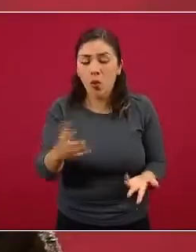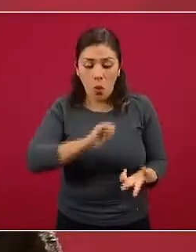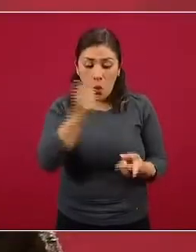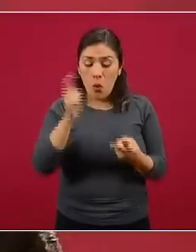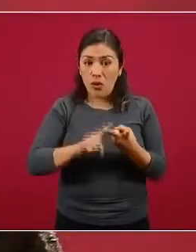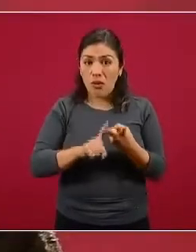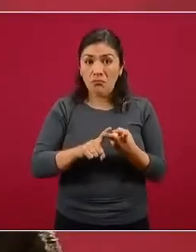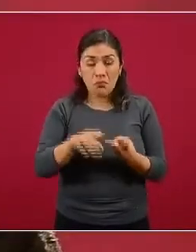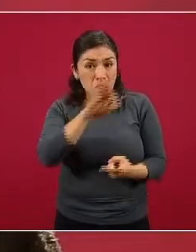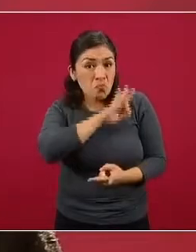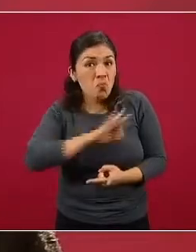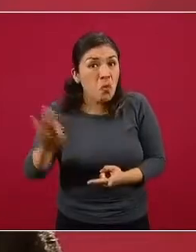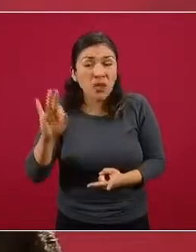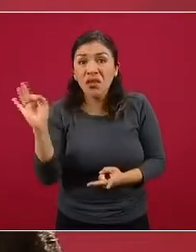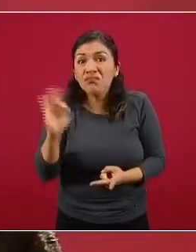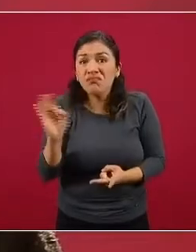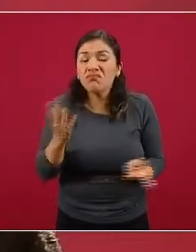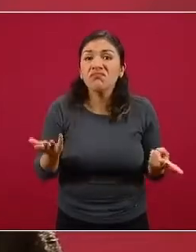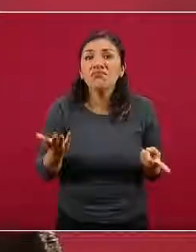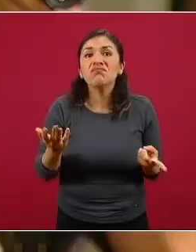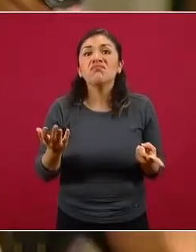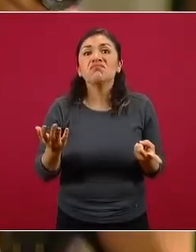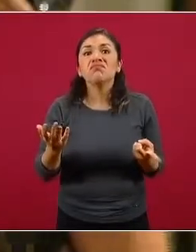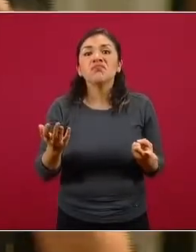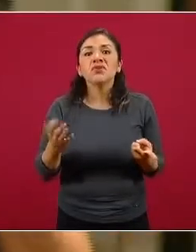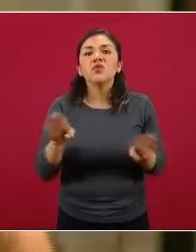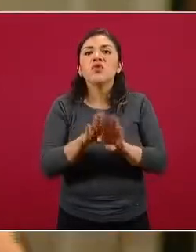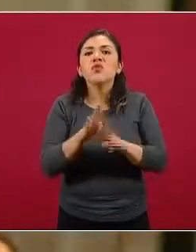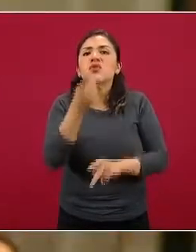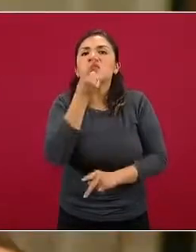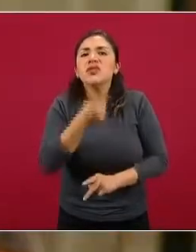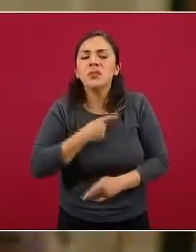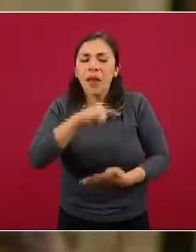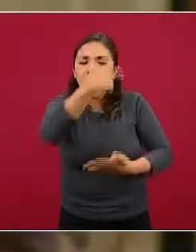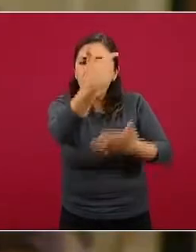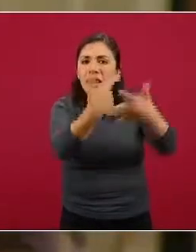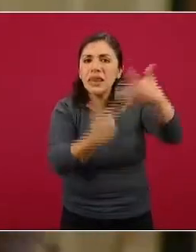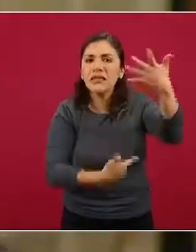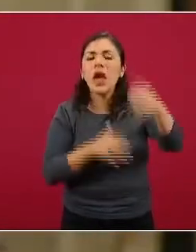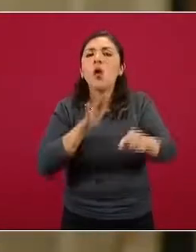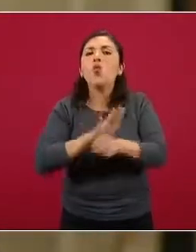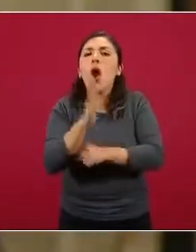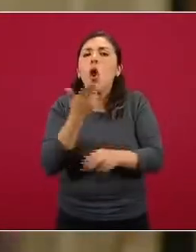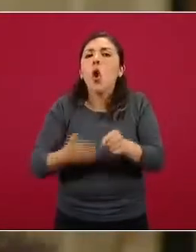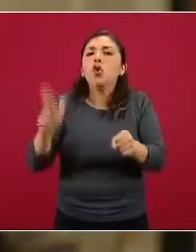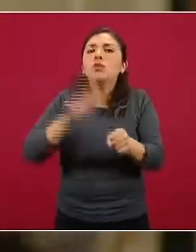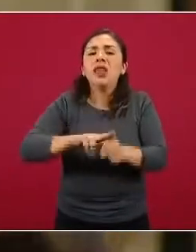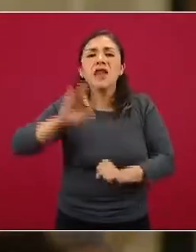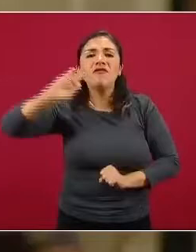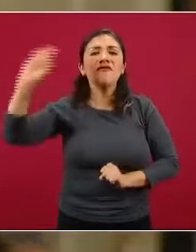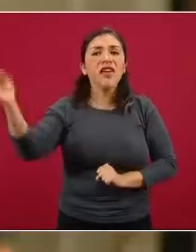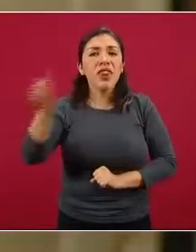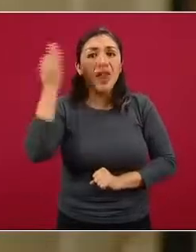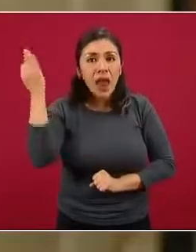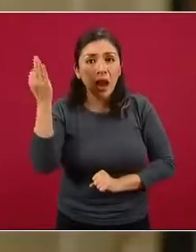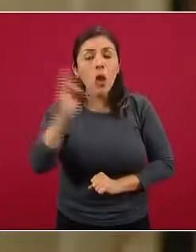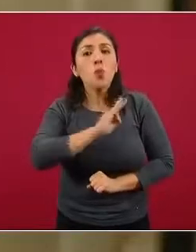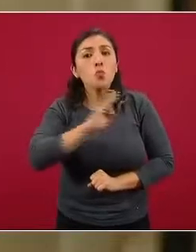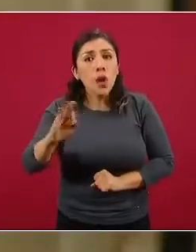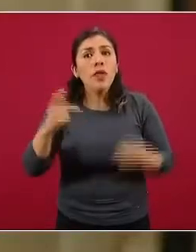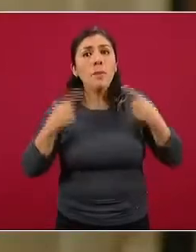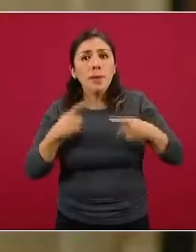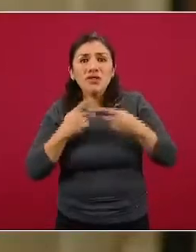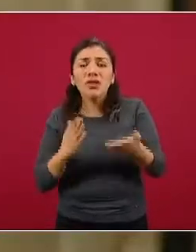posible que nos diera una lista de los hospitales federales a los que